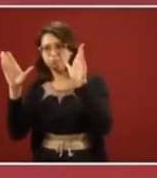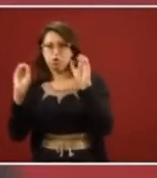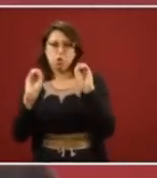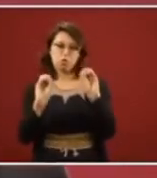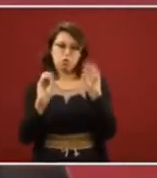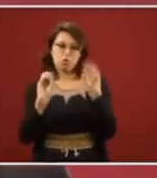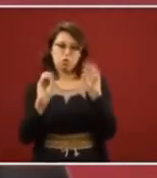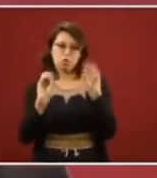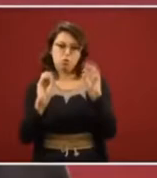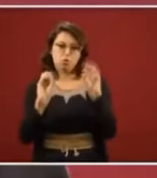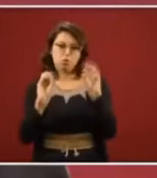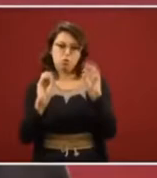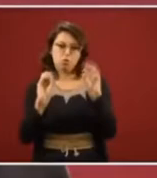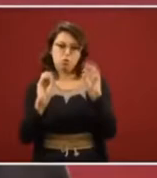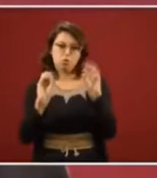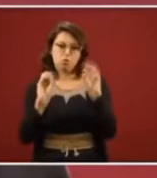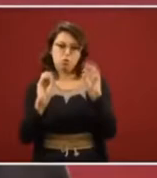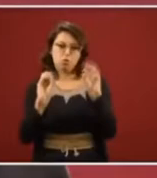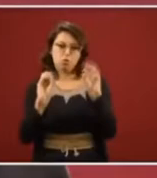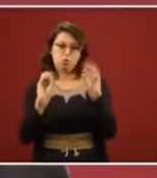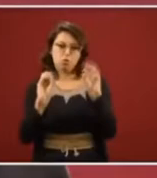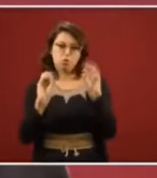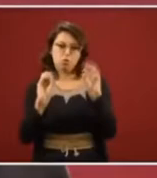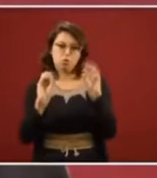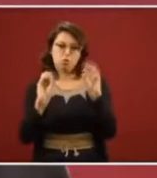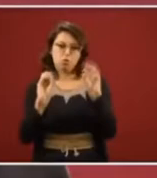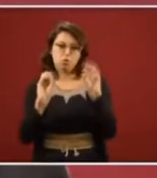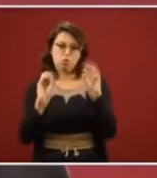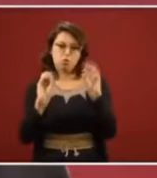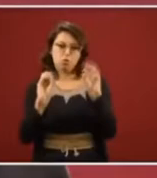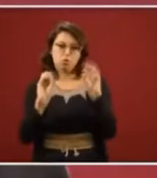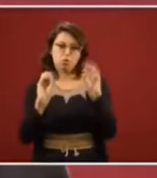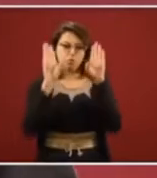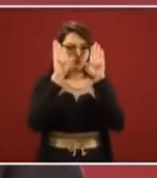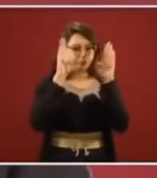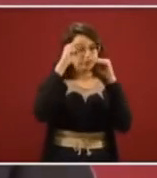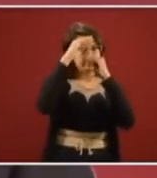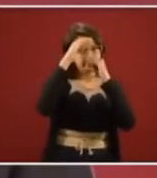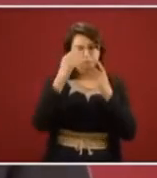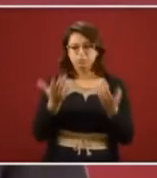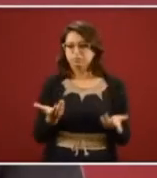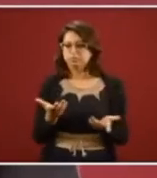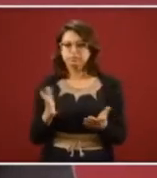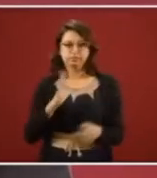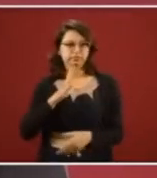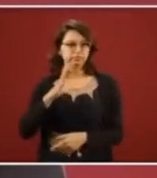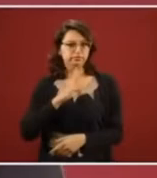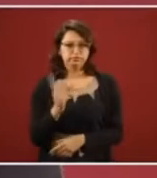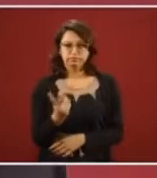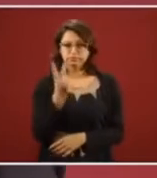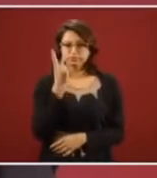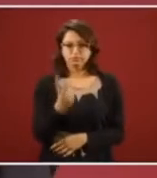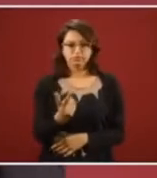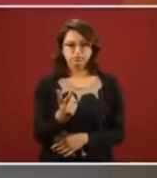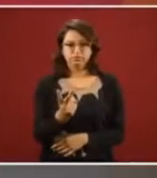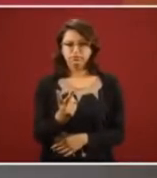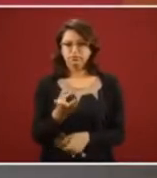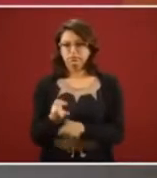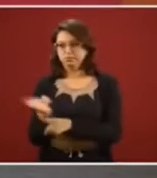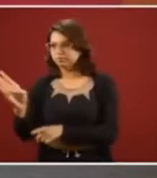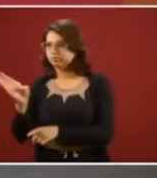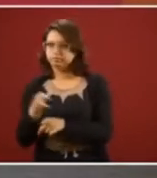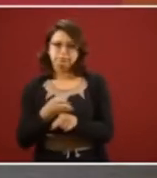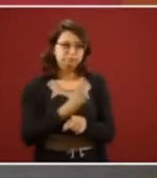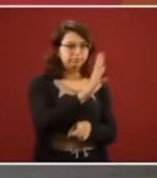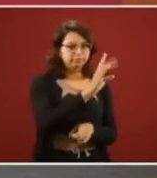conservador en del libro under conservera adapten kings son las dos grandes